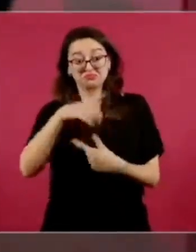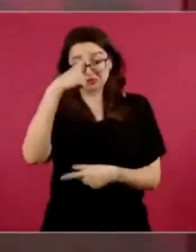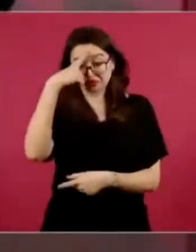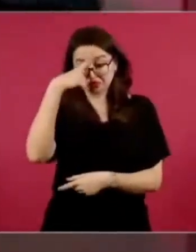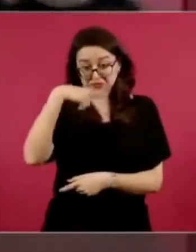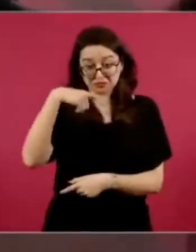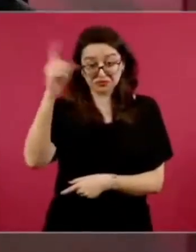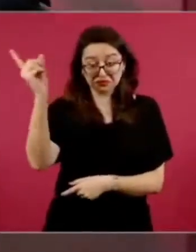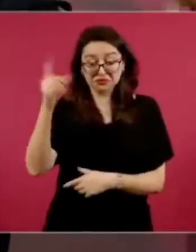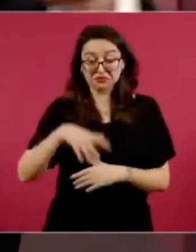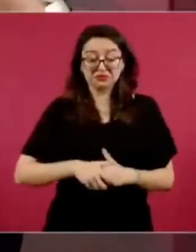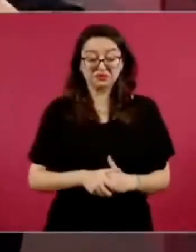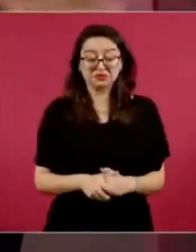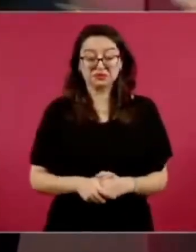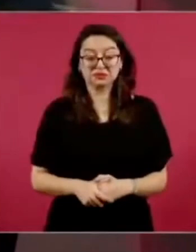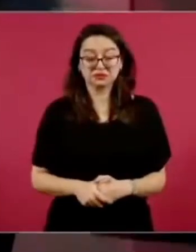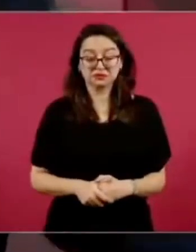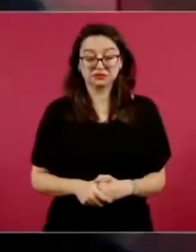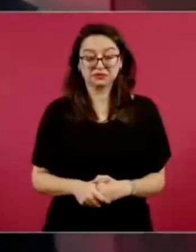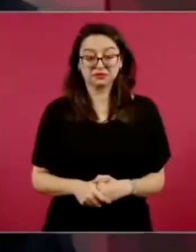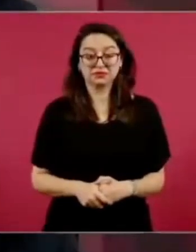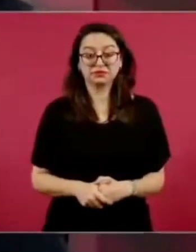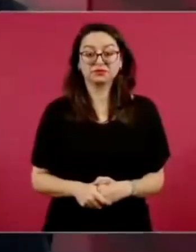No hace falta